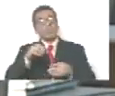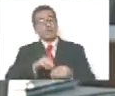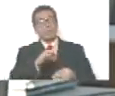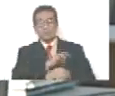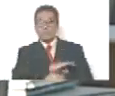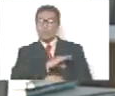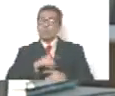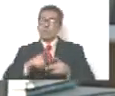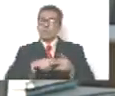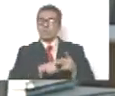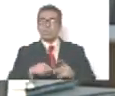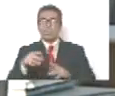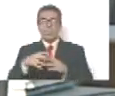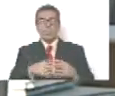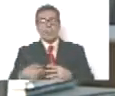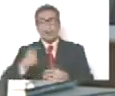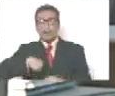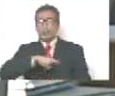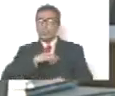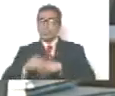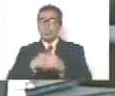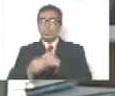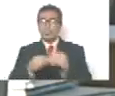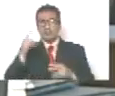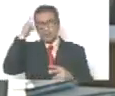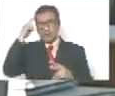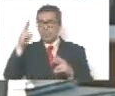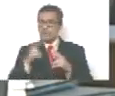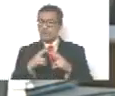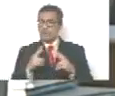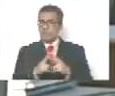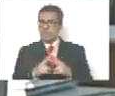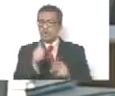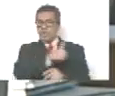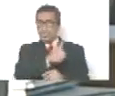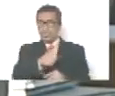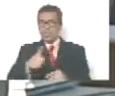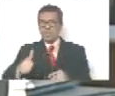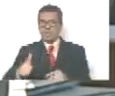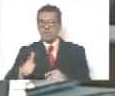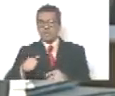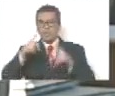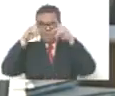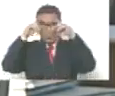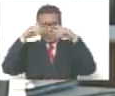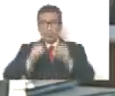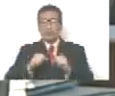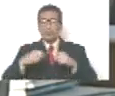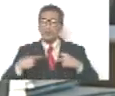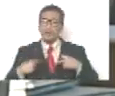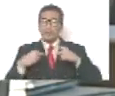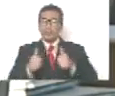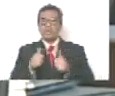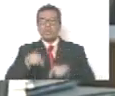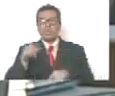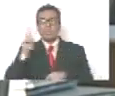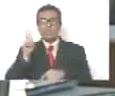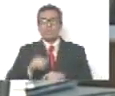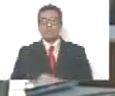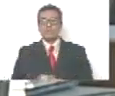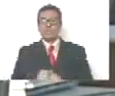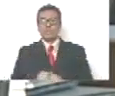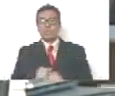sigamos entonces nosotros haciendo el reconocimiento a cada uno de los profesionales de la salud en Venezuela. Es tanto, ciudadano